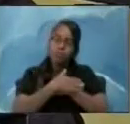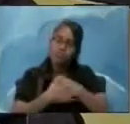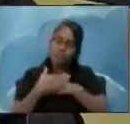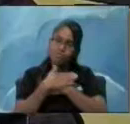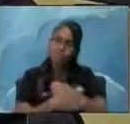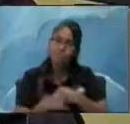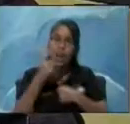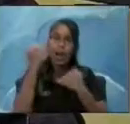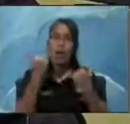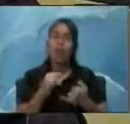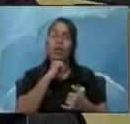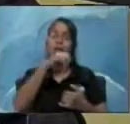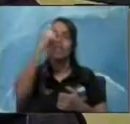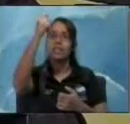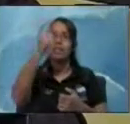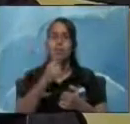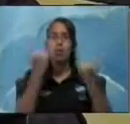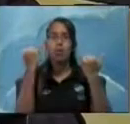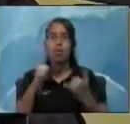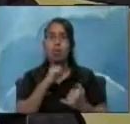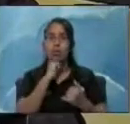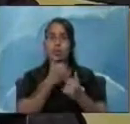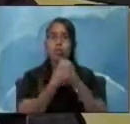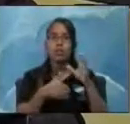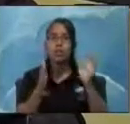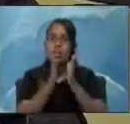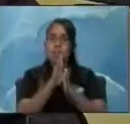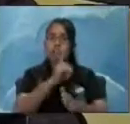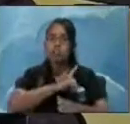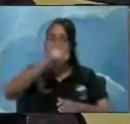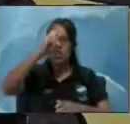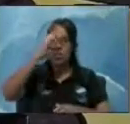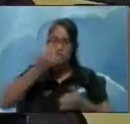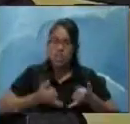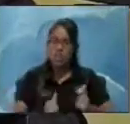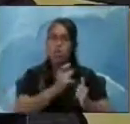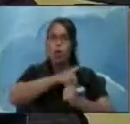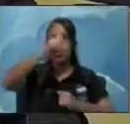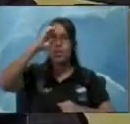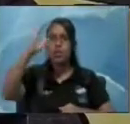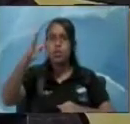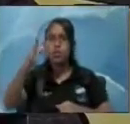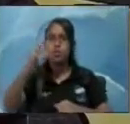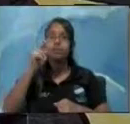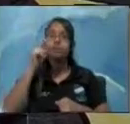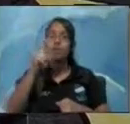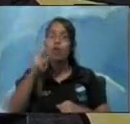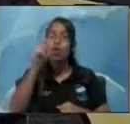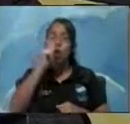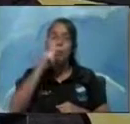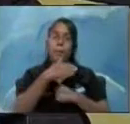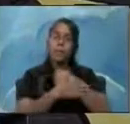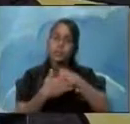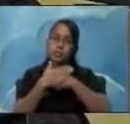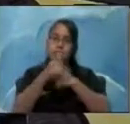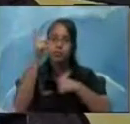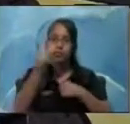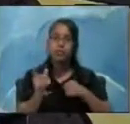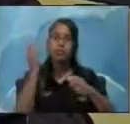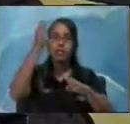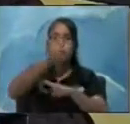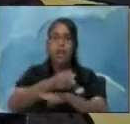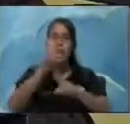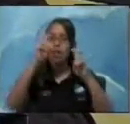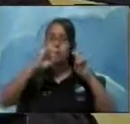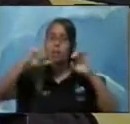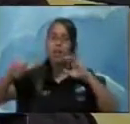ahora es un hijo de Dios Ahora sí podemos decir que es un hombre piadoso y esos hombres piadosos son los que van a entrar a la nueva